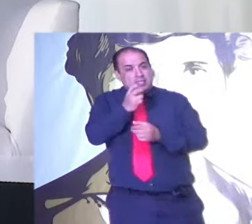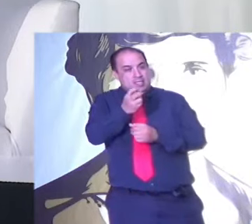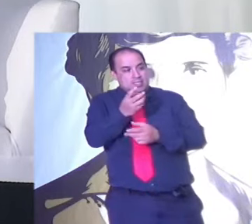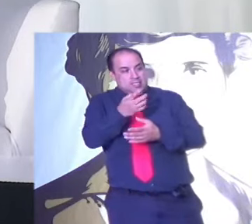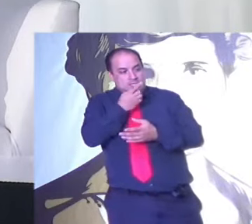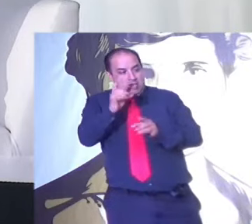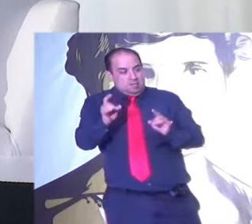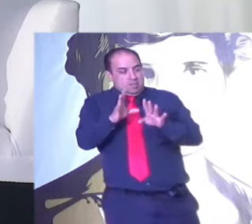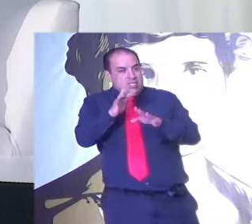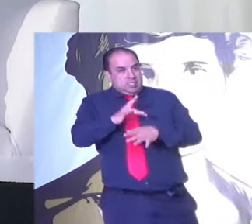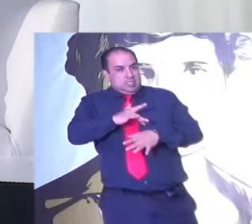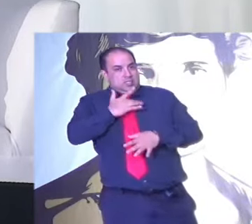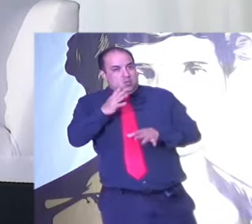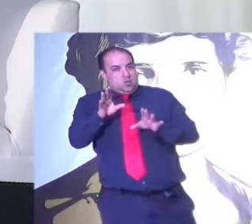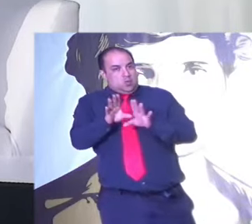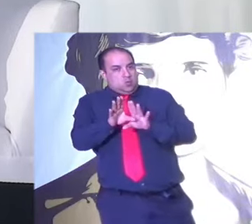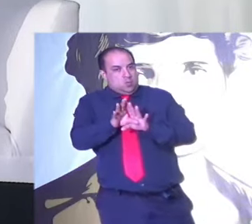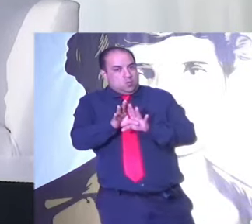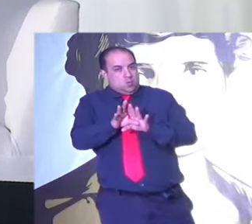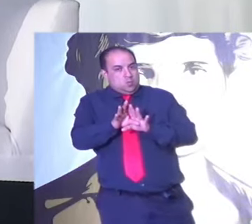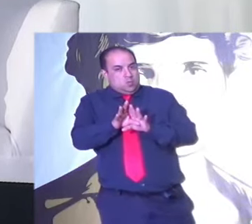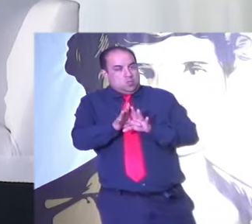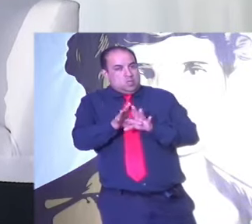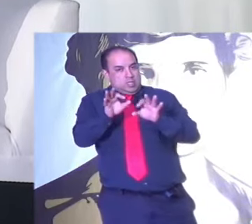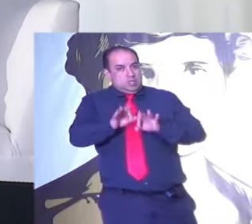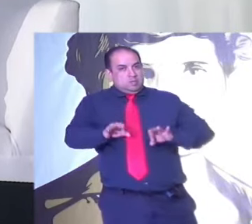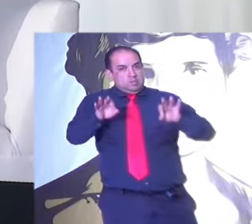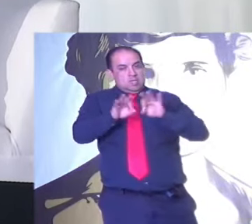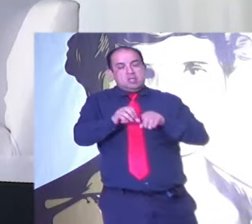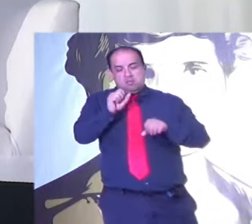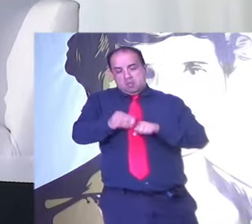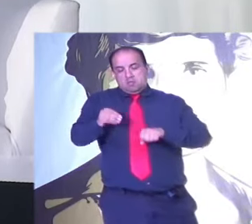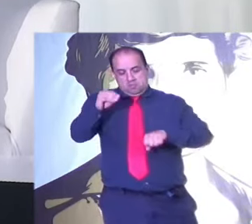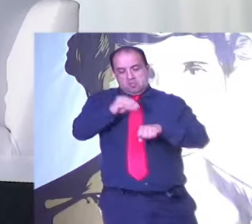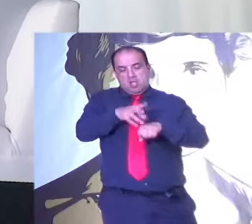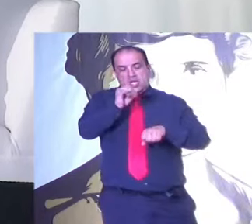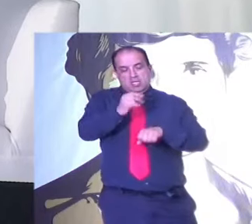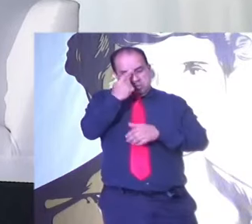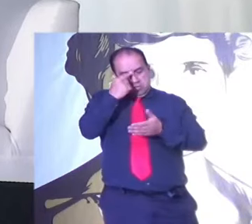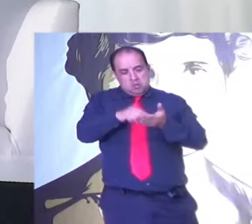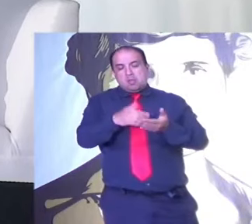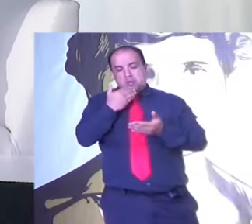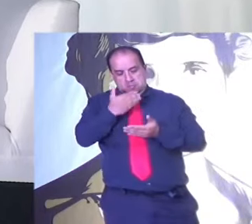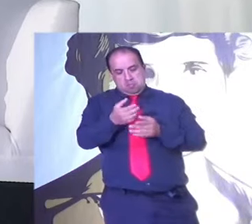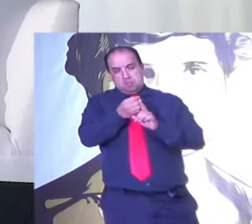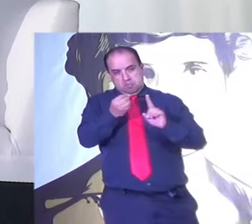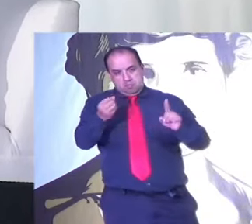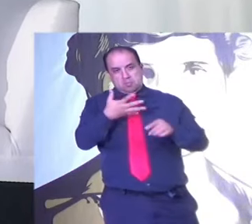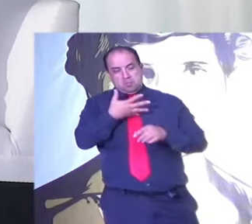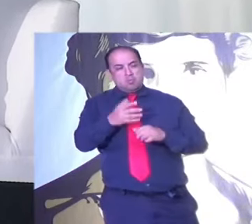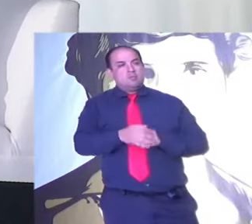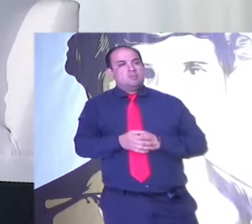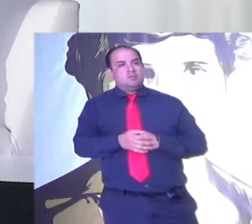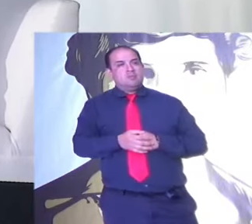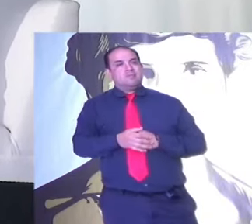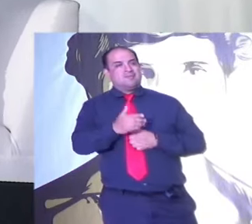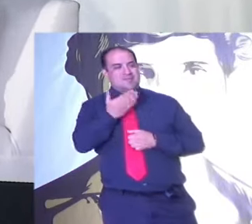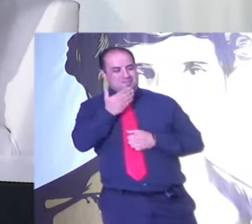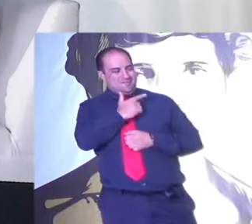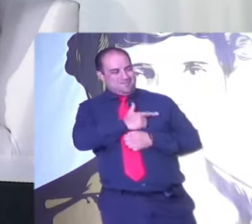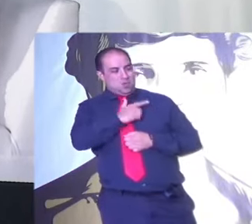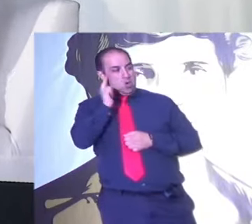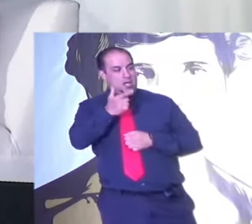de repente me pareció como una travesura, y finalmente lo incluí así, y bueno, pues creo que quedó bien, ¿no? Es lo que pienso, ¿no? Qué bueno que te gustó.